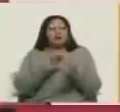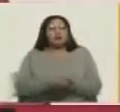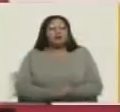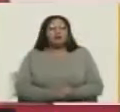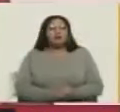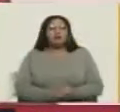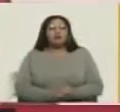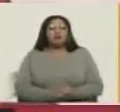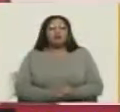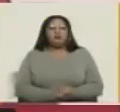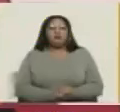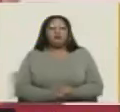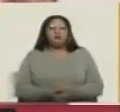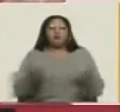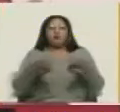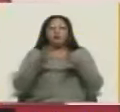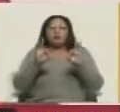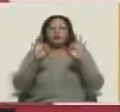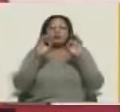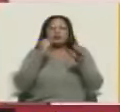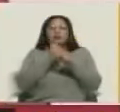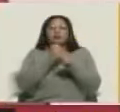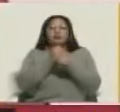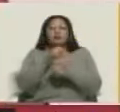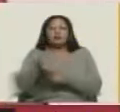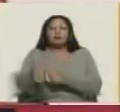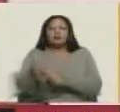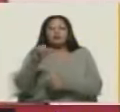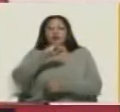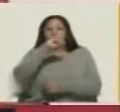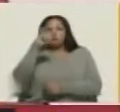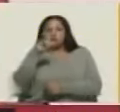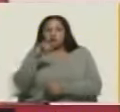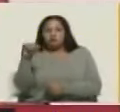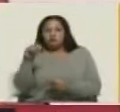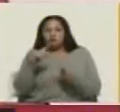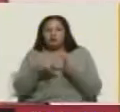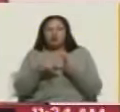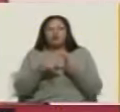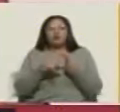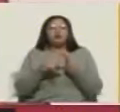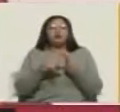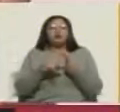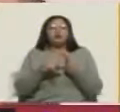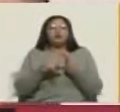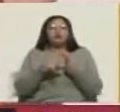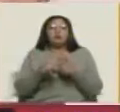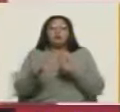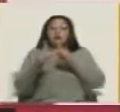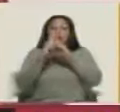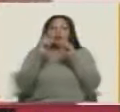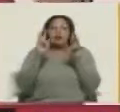Estado, equipo especial de trabajo para el Estado Zulia, para afrontar el